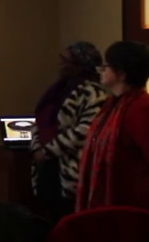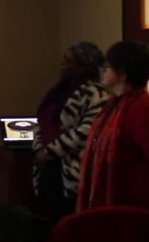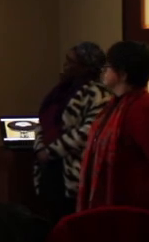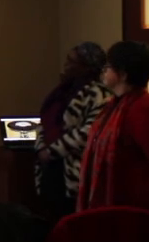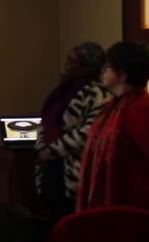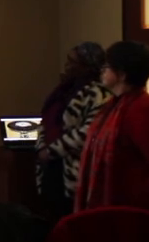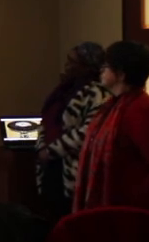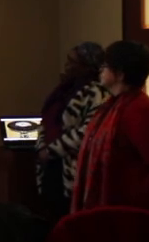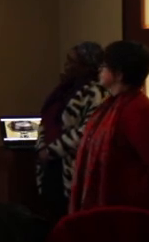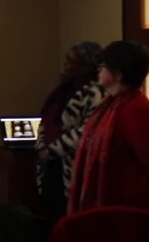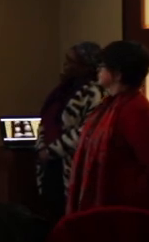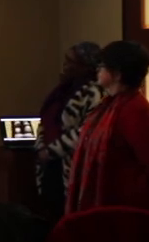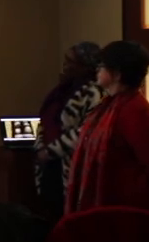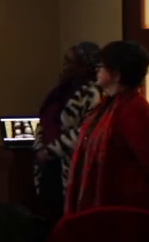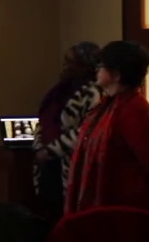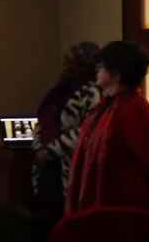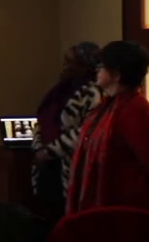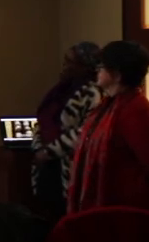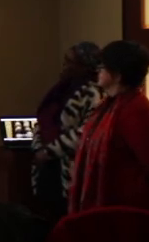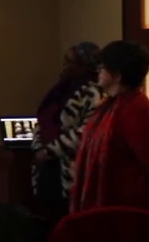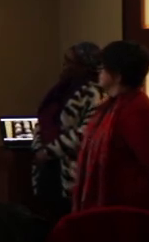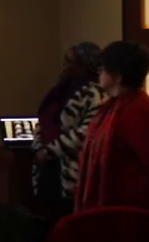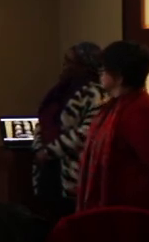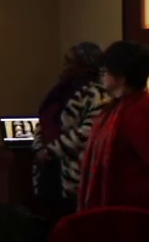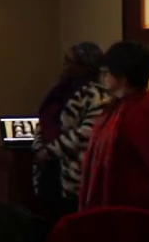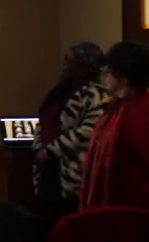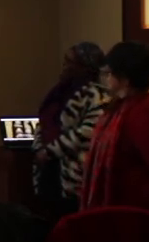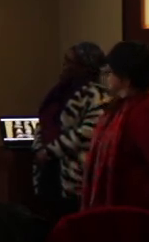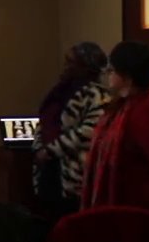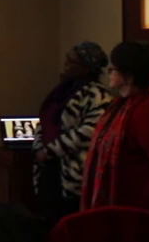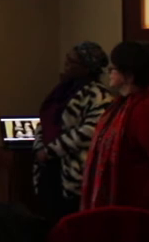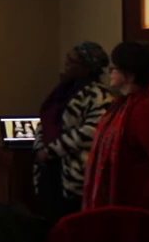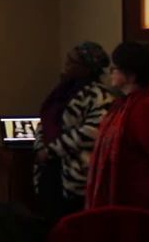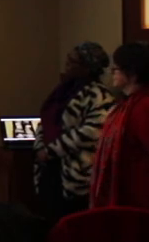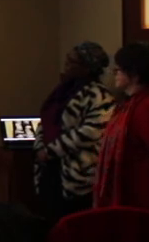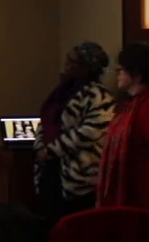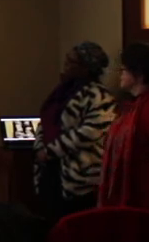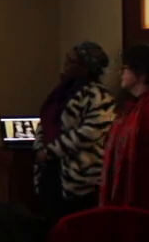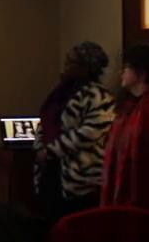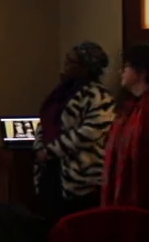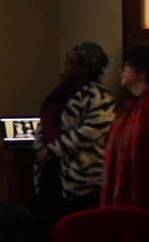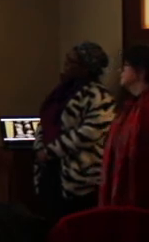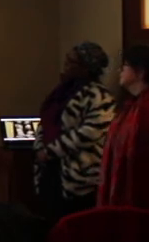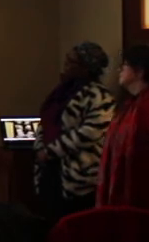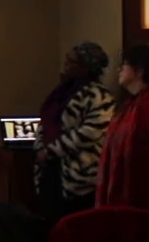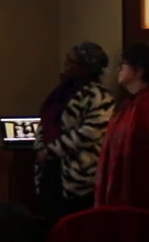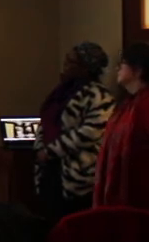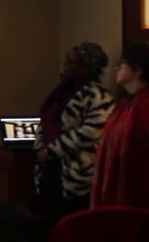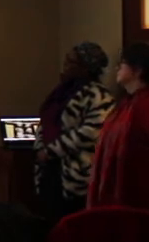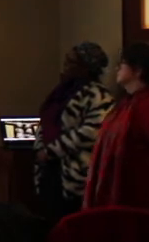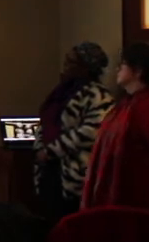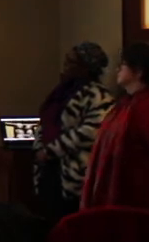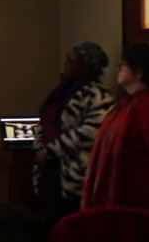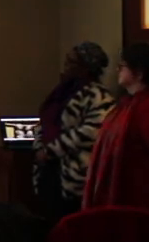muy importantes para nosotros, porque son los receptáculos donde vive la espiritualidad de las